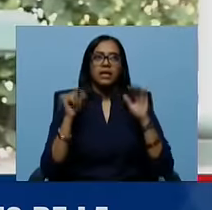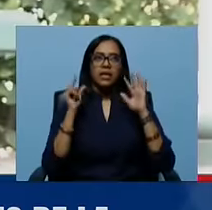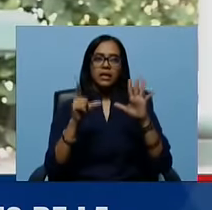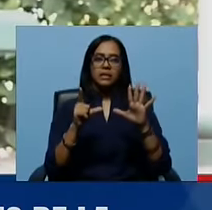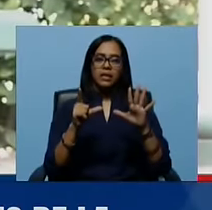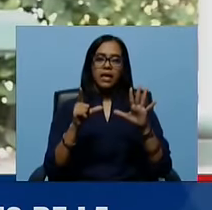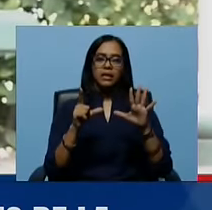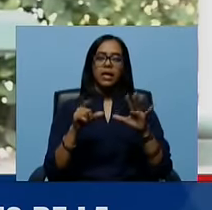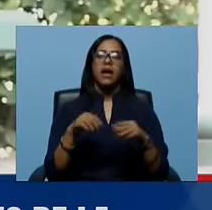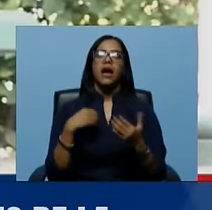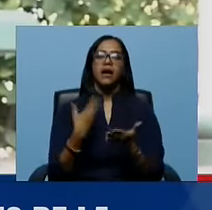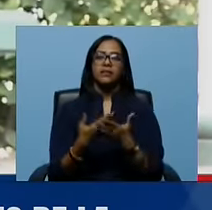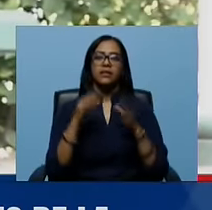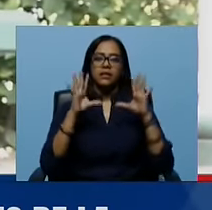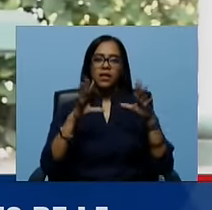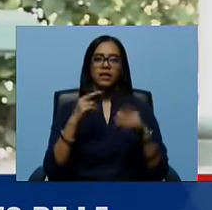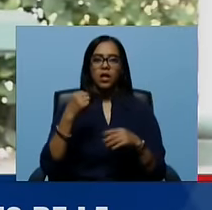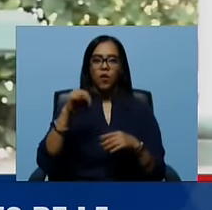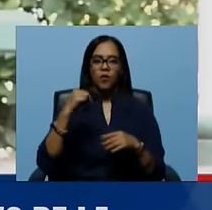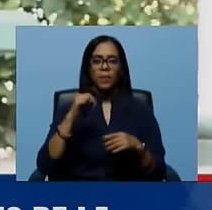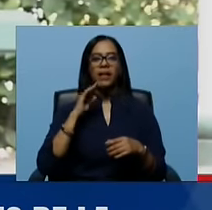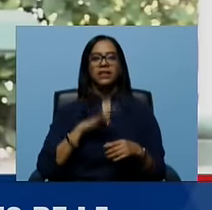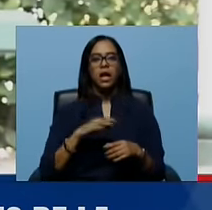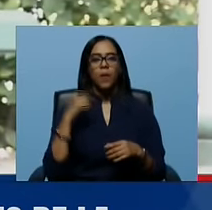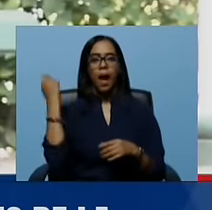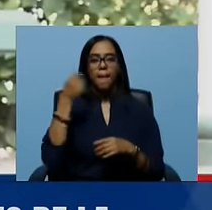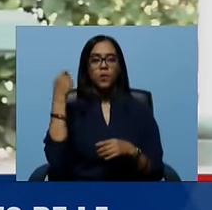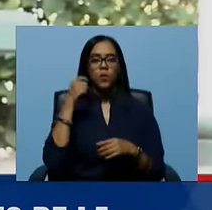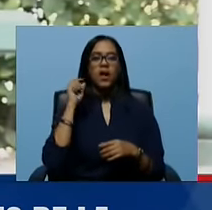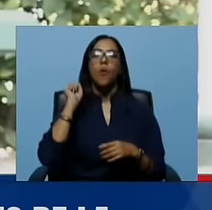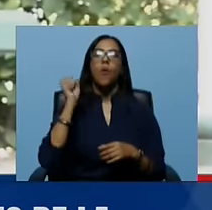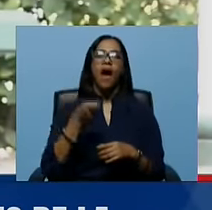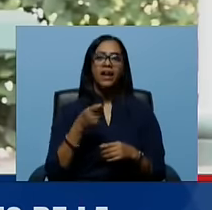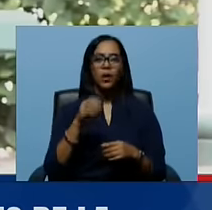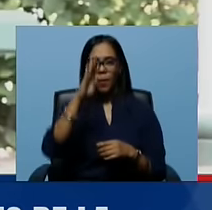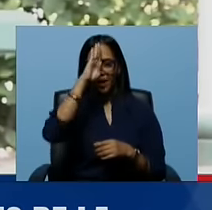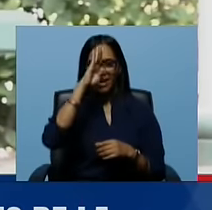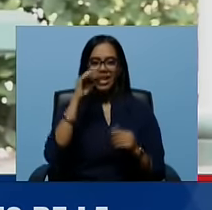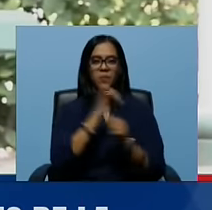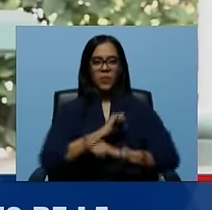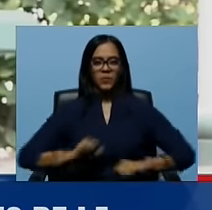10 de noviembre estaremos en Apure, Guárico, Barinas y Portuguesa.